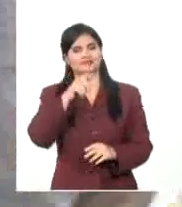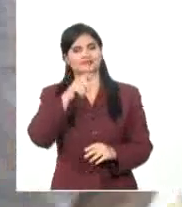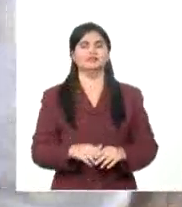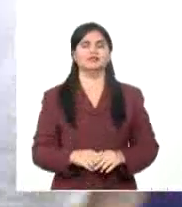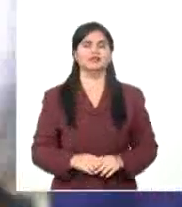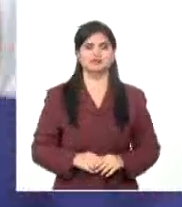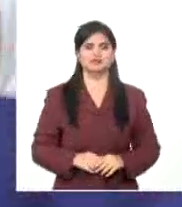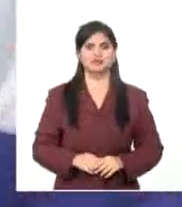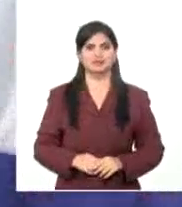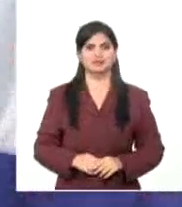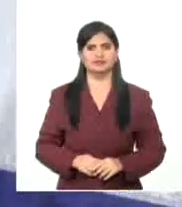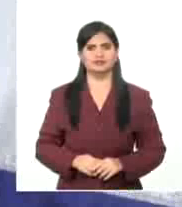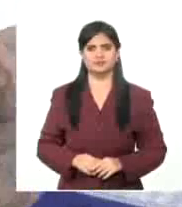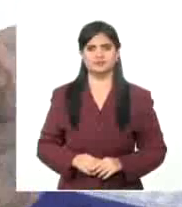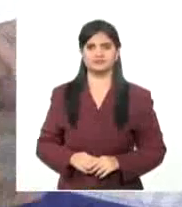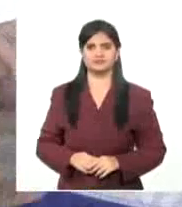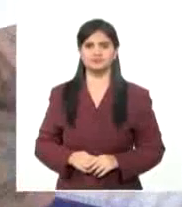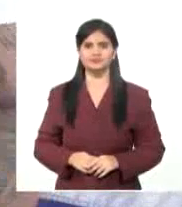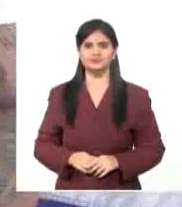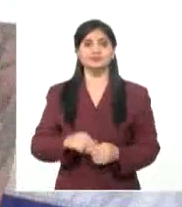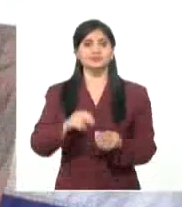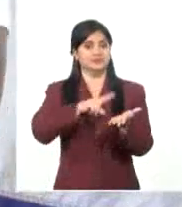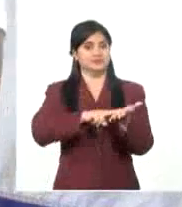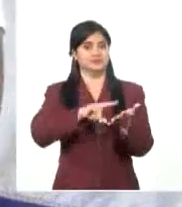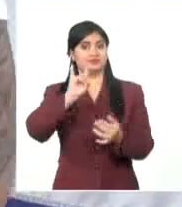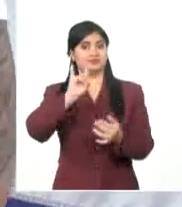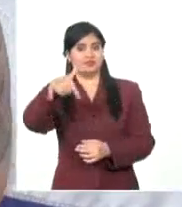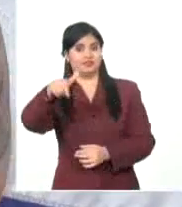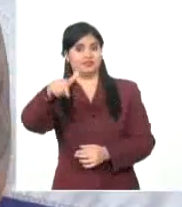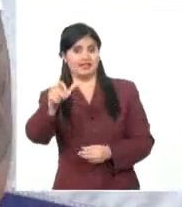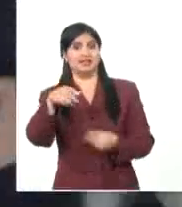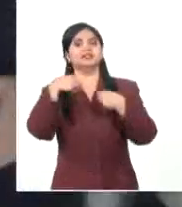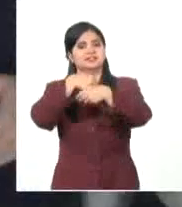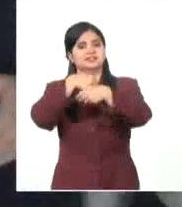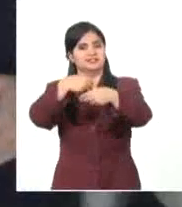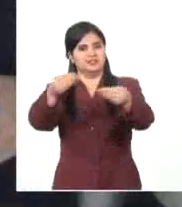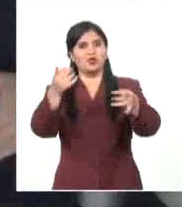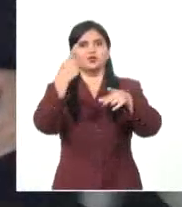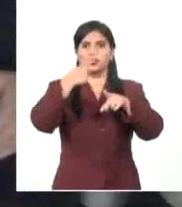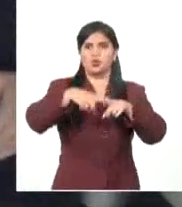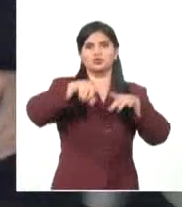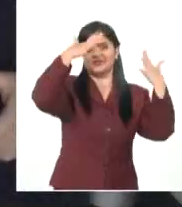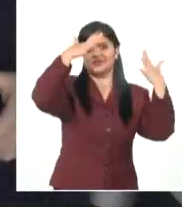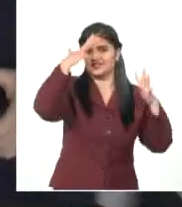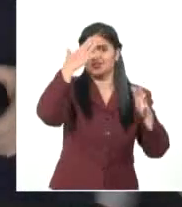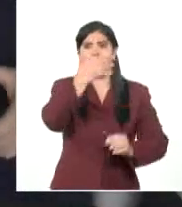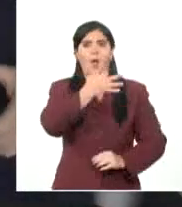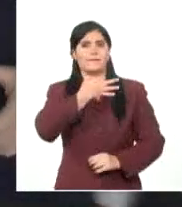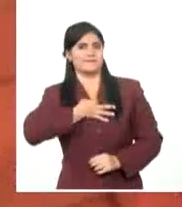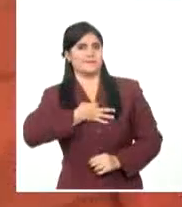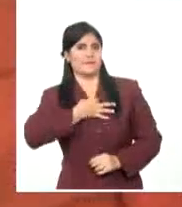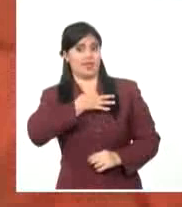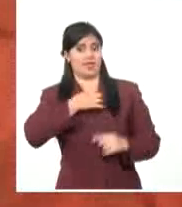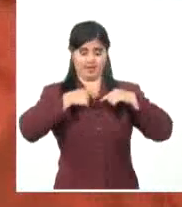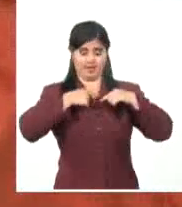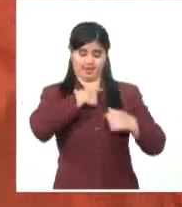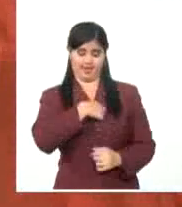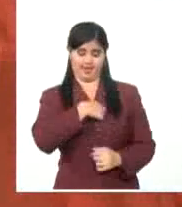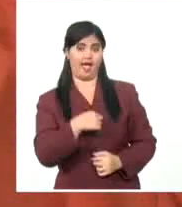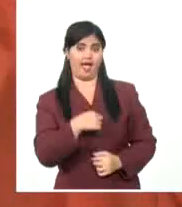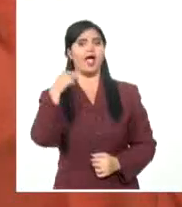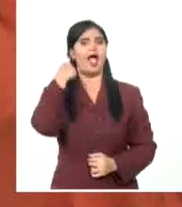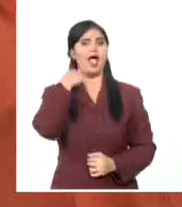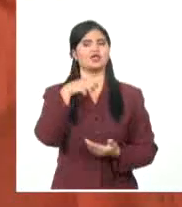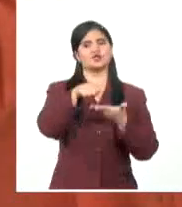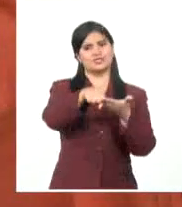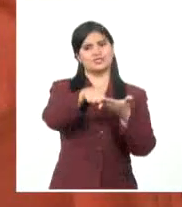Se recibieron el carnet de la ujc mientras otros trabajadores fueron galardonados con medallas por los años de servicio